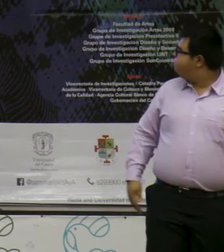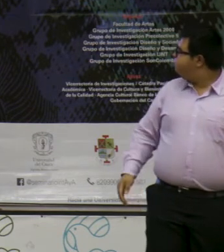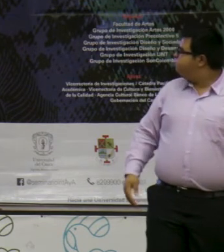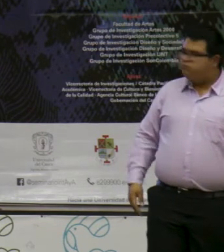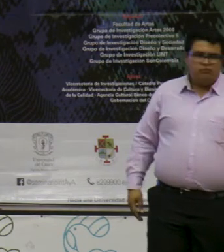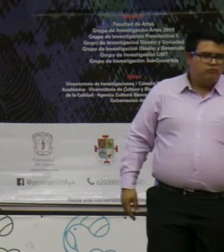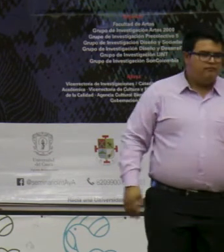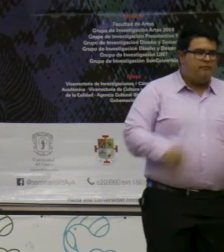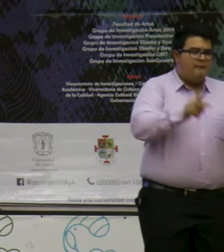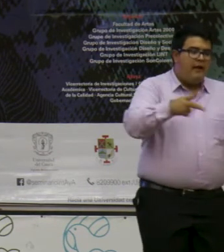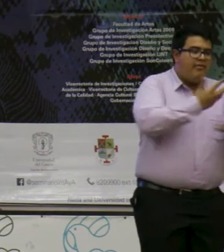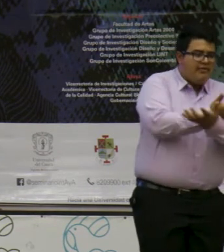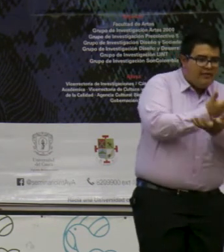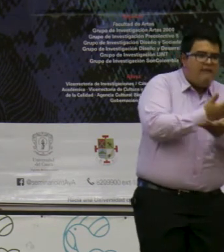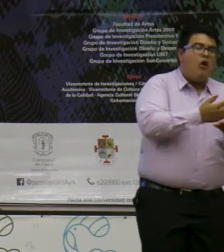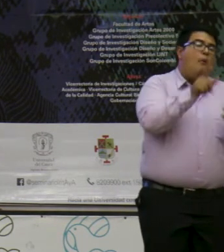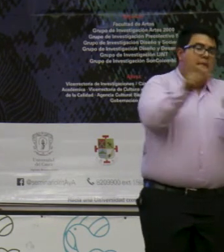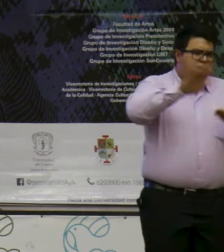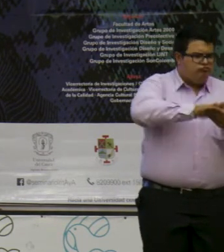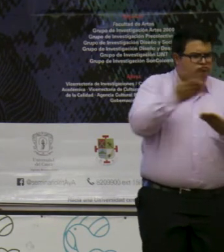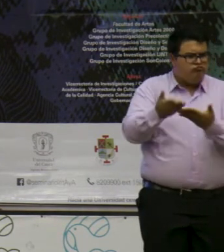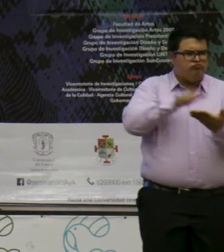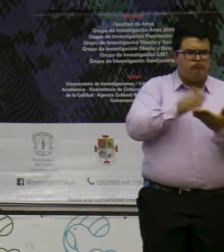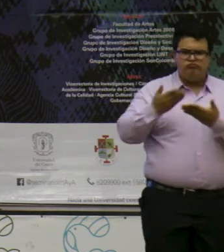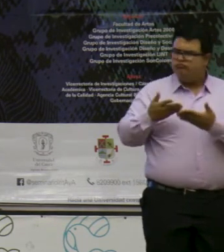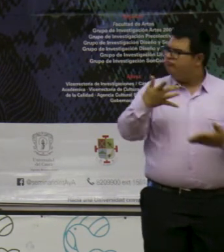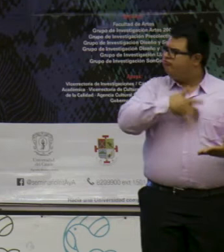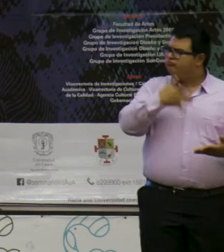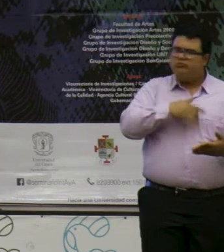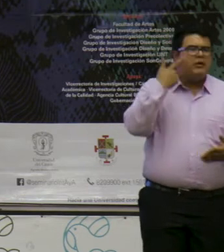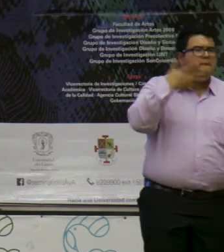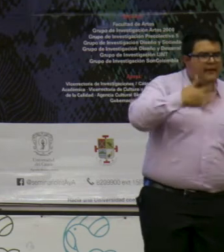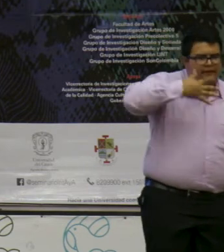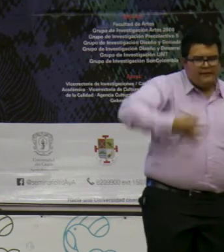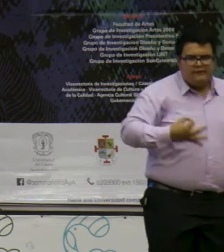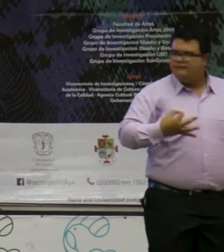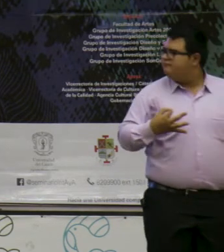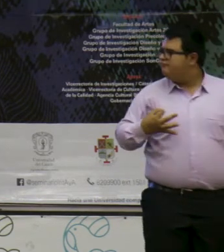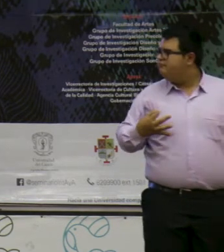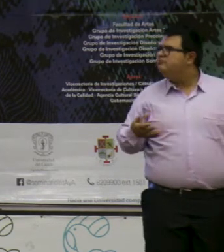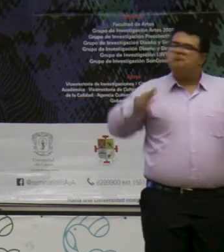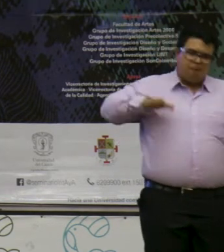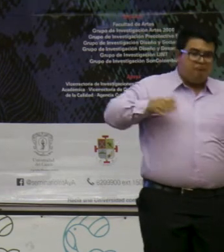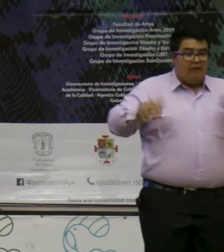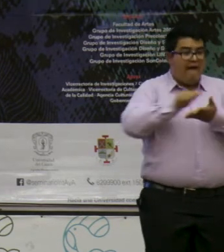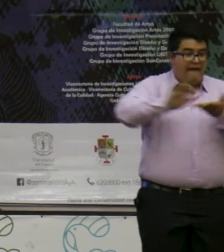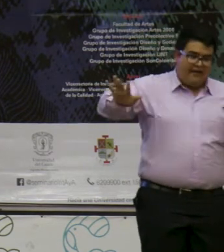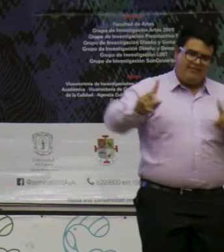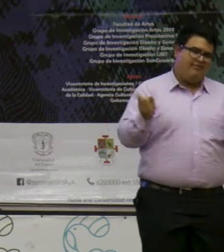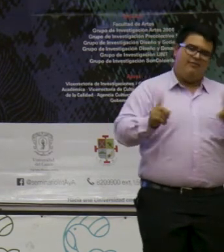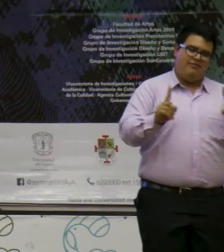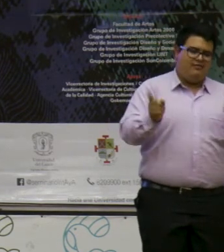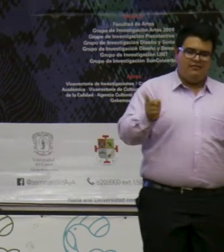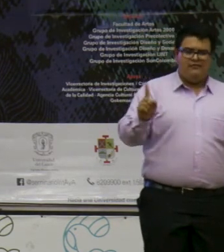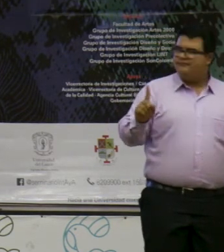los científicos o los traductores de la época determinaban básicamente, coincidentemente, y eso tampoco debe ser gratuito ni leído a la